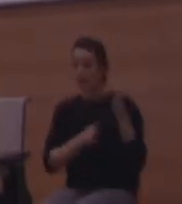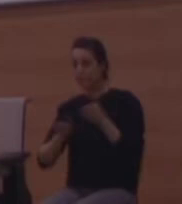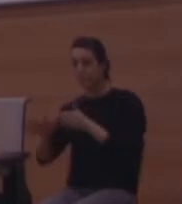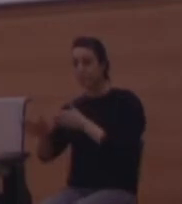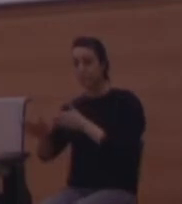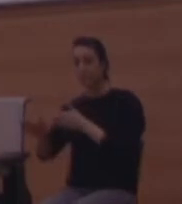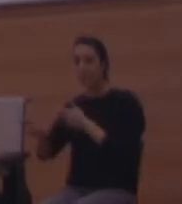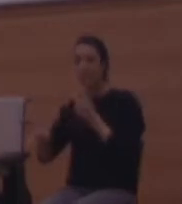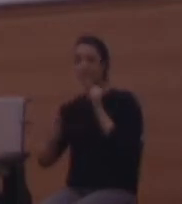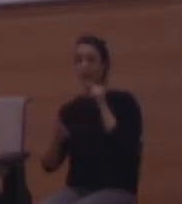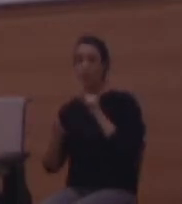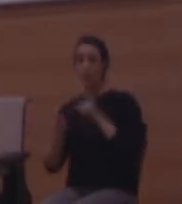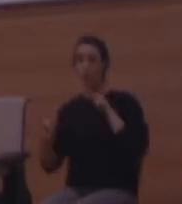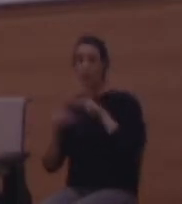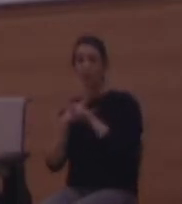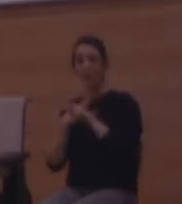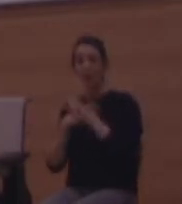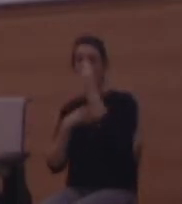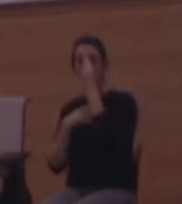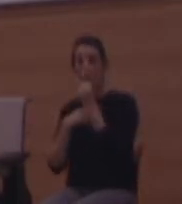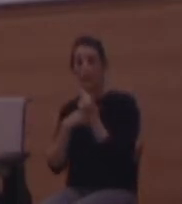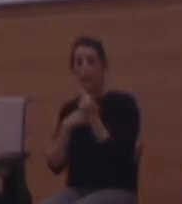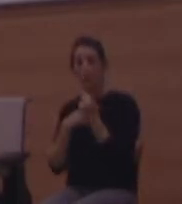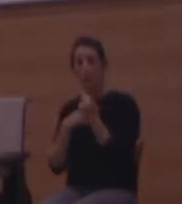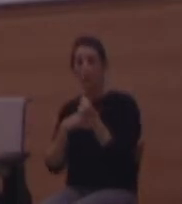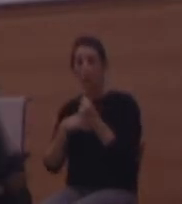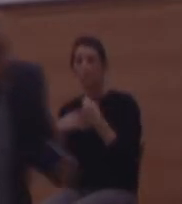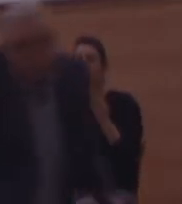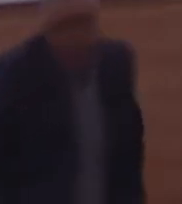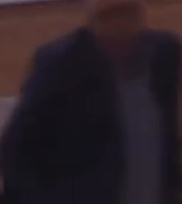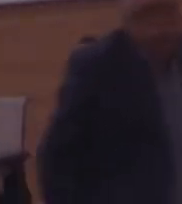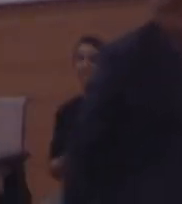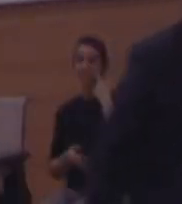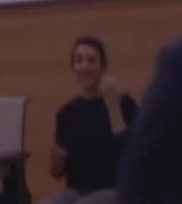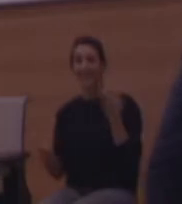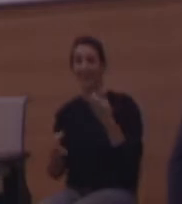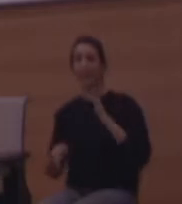bueno, pues desde el punto de vista podológico, qué nos vamos a encontrar y los tratamientos.